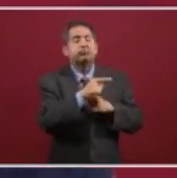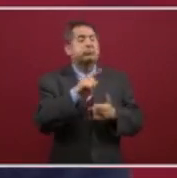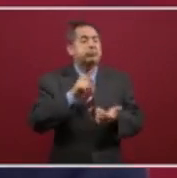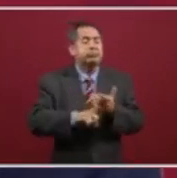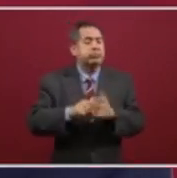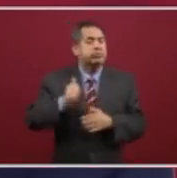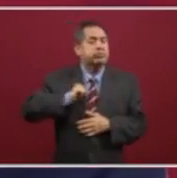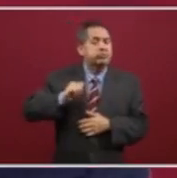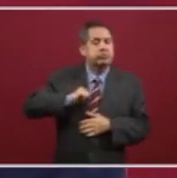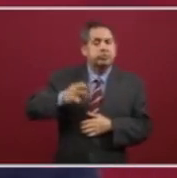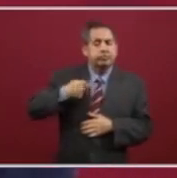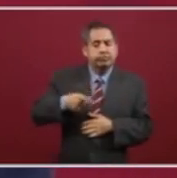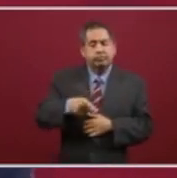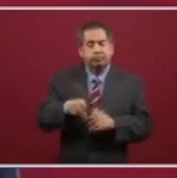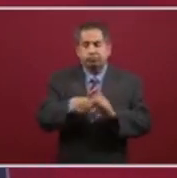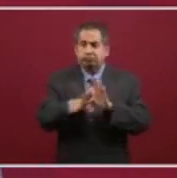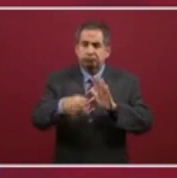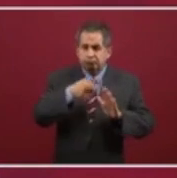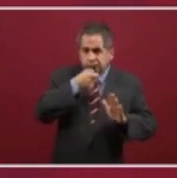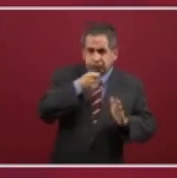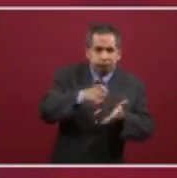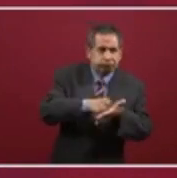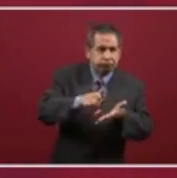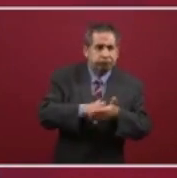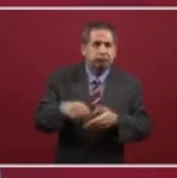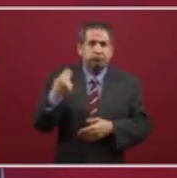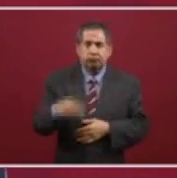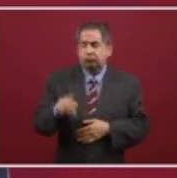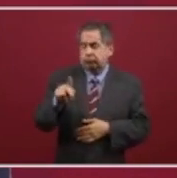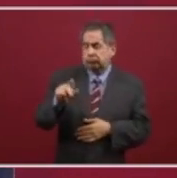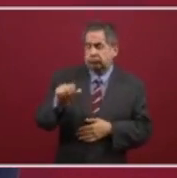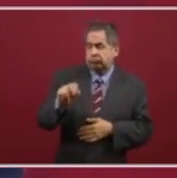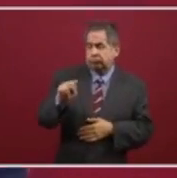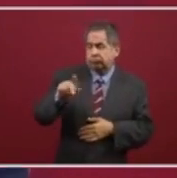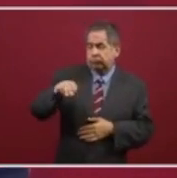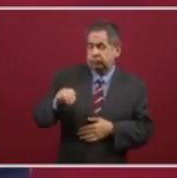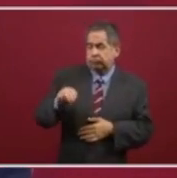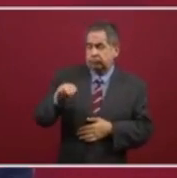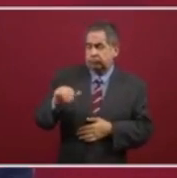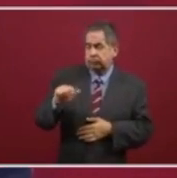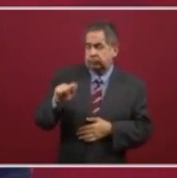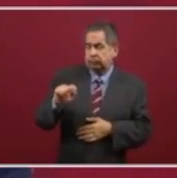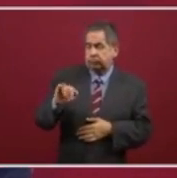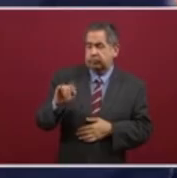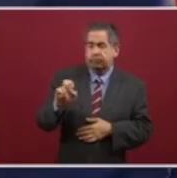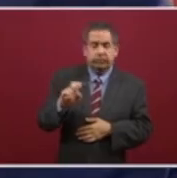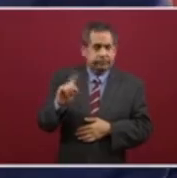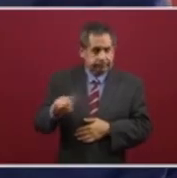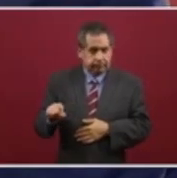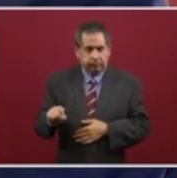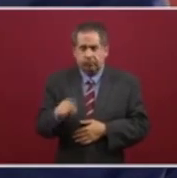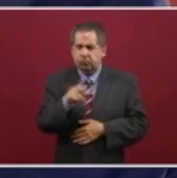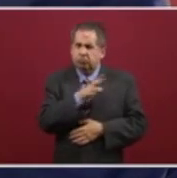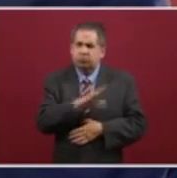periodista, Paulino Martínez, un periodista ejemplar,